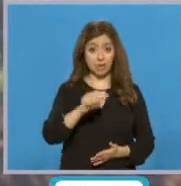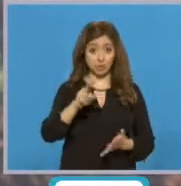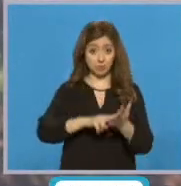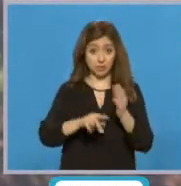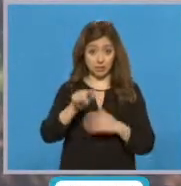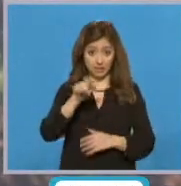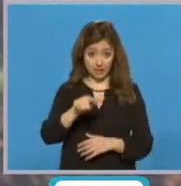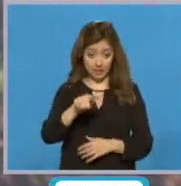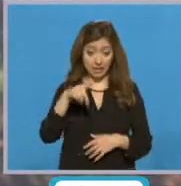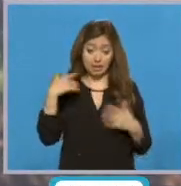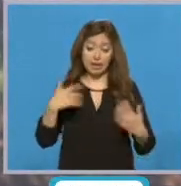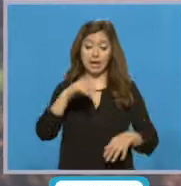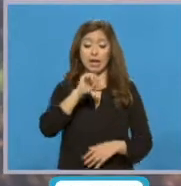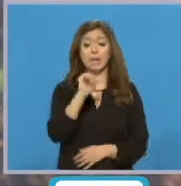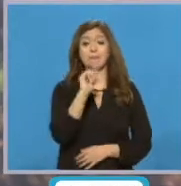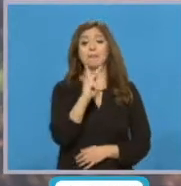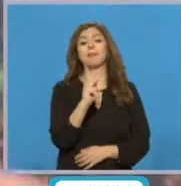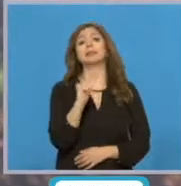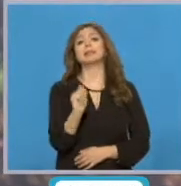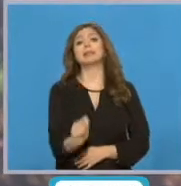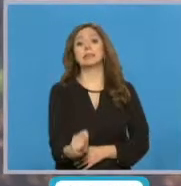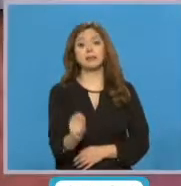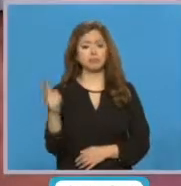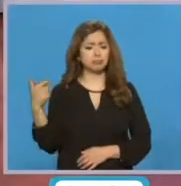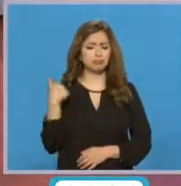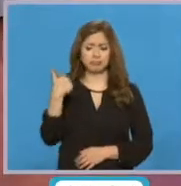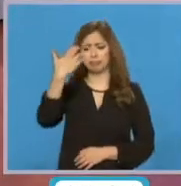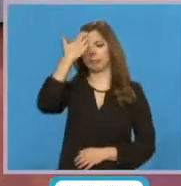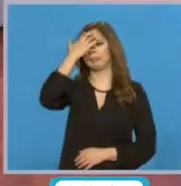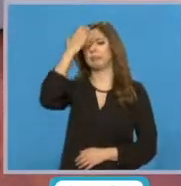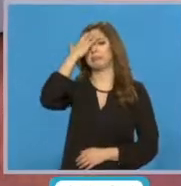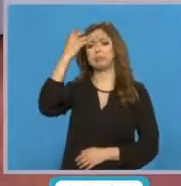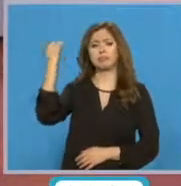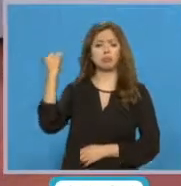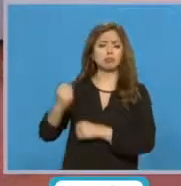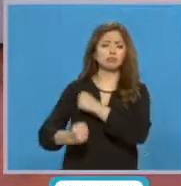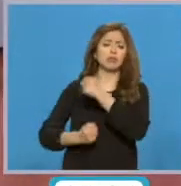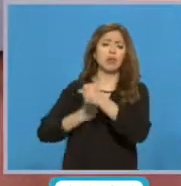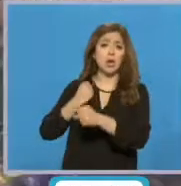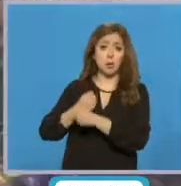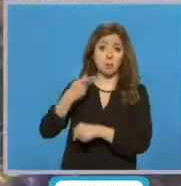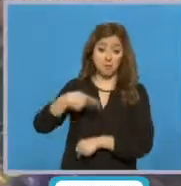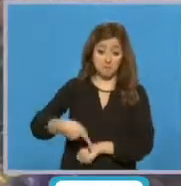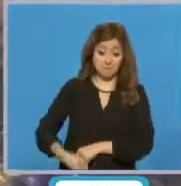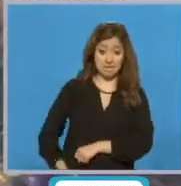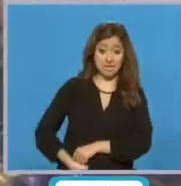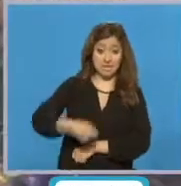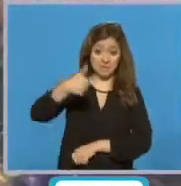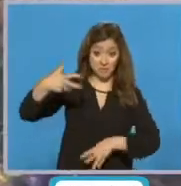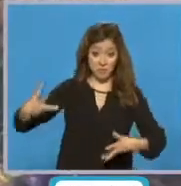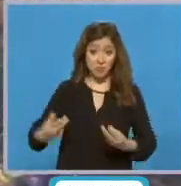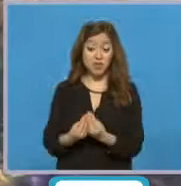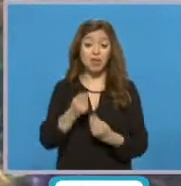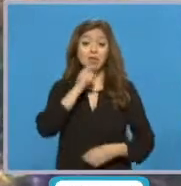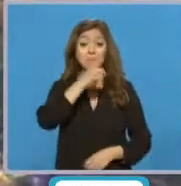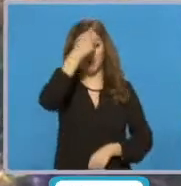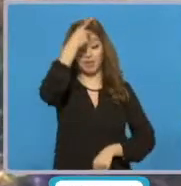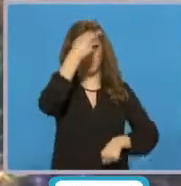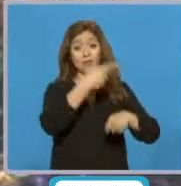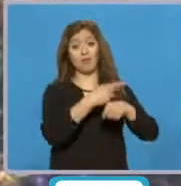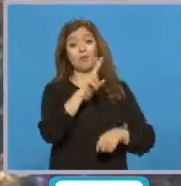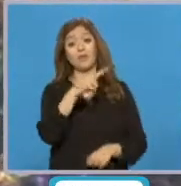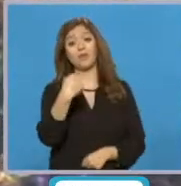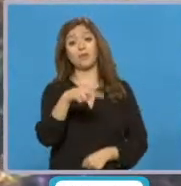Por dramaturga, sí, Luz María, muy padre. Yo la conozco hace tiempo y apenas tuve la fortuna de trabajar con ella, con Rocío Carrillo, que está dirigiendo esta